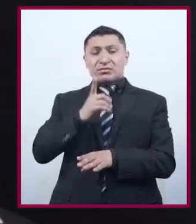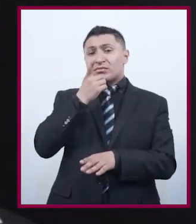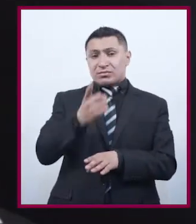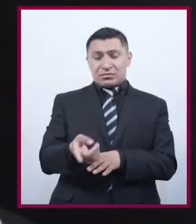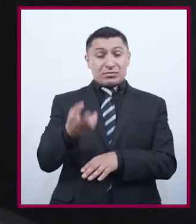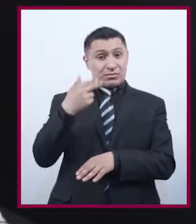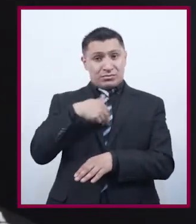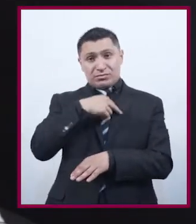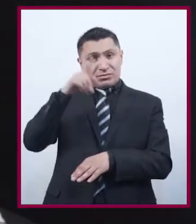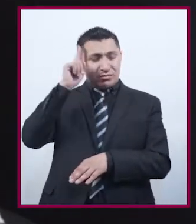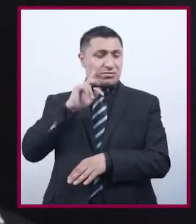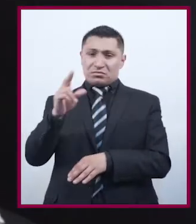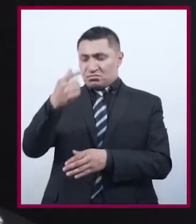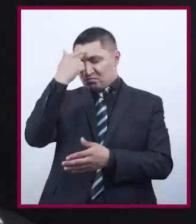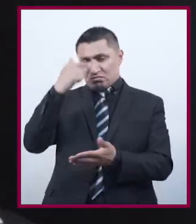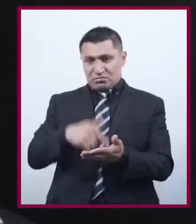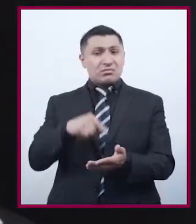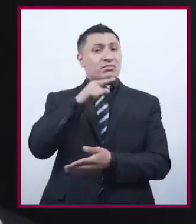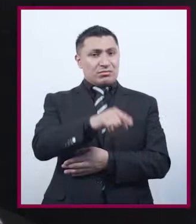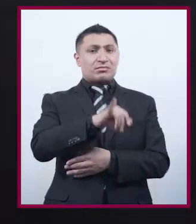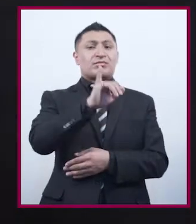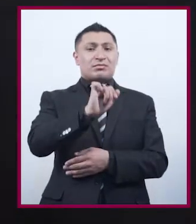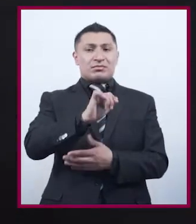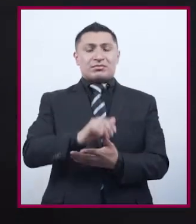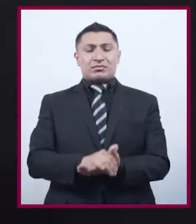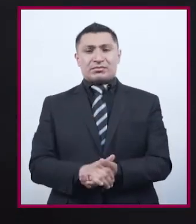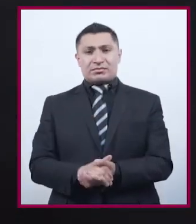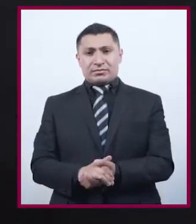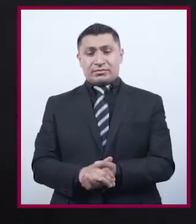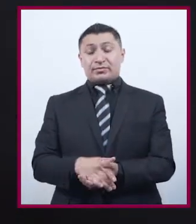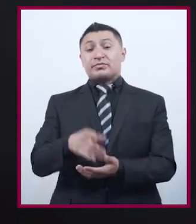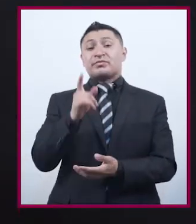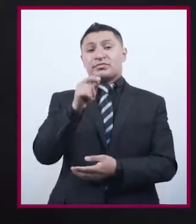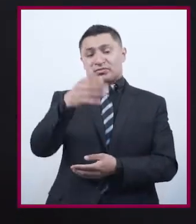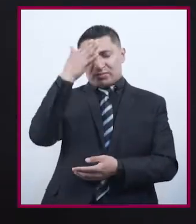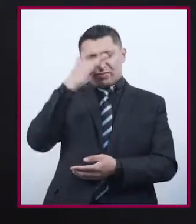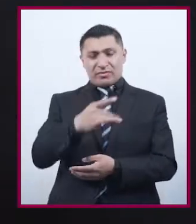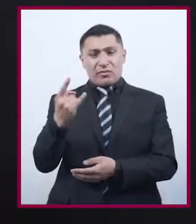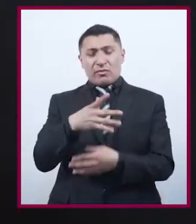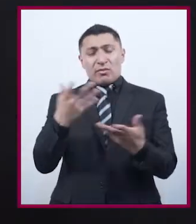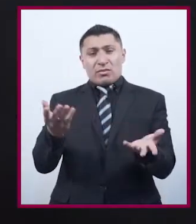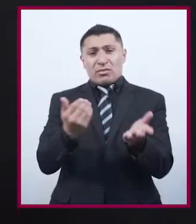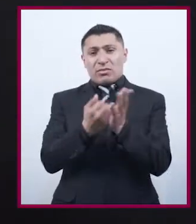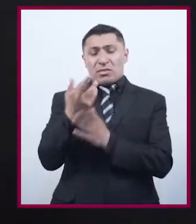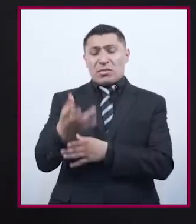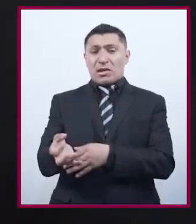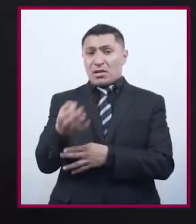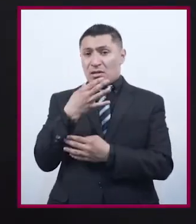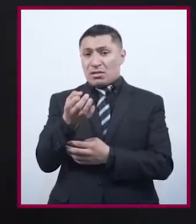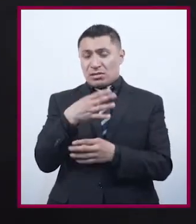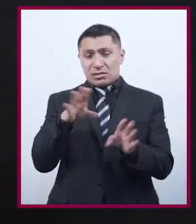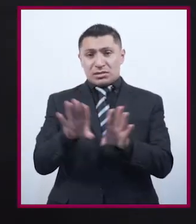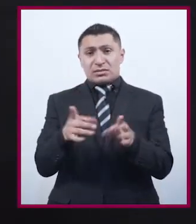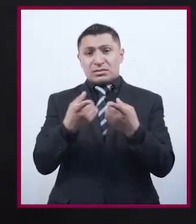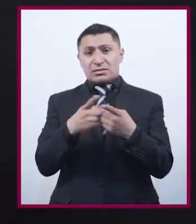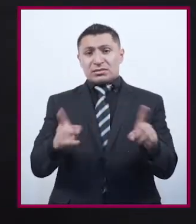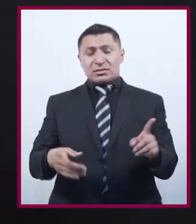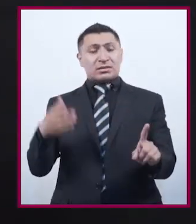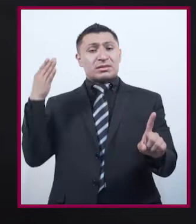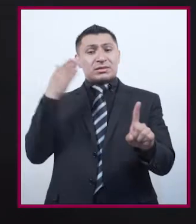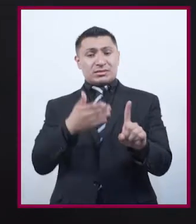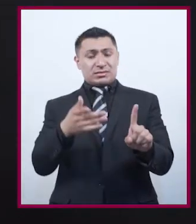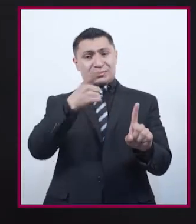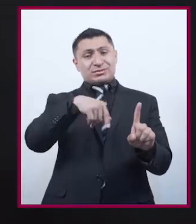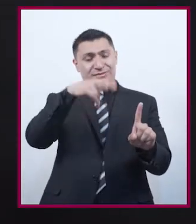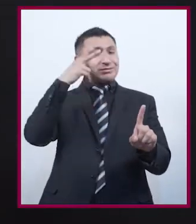a nosotras no nos creen y a ellos sí. De hecho, ¿sabías que la mayoría de los fármacos se han desarrollado y enfocado